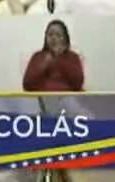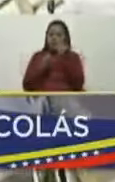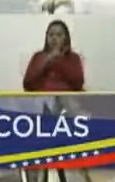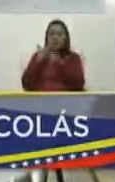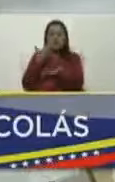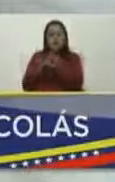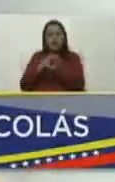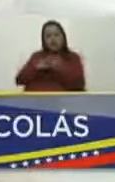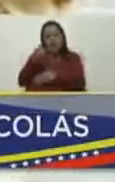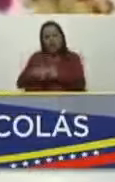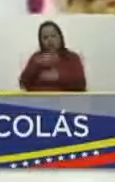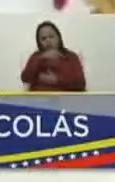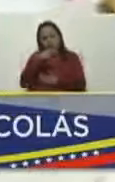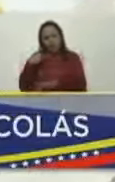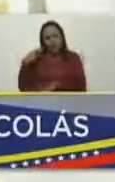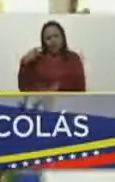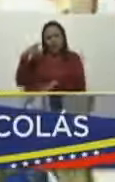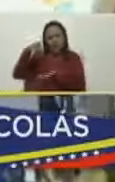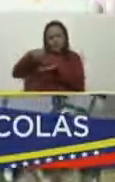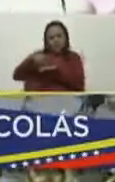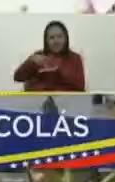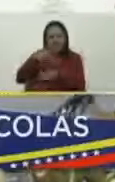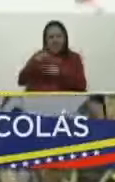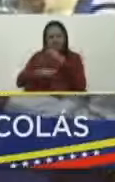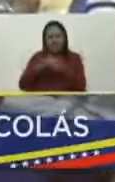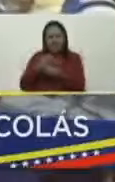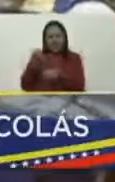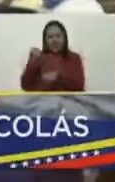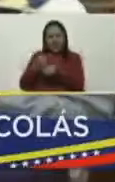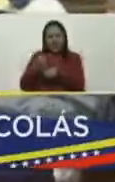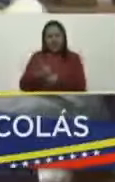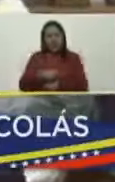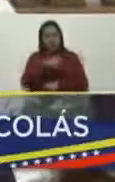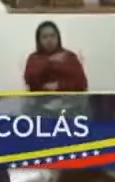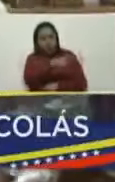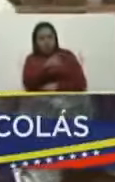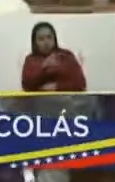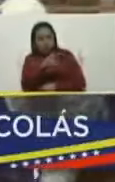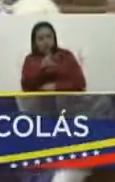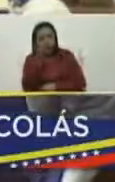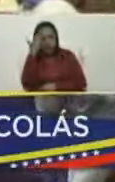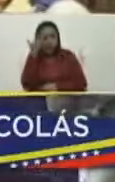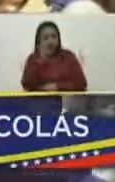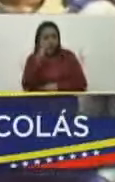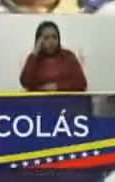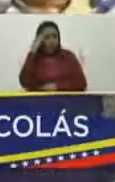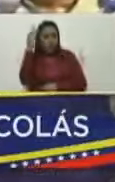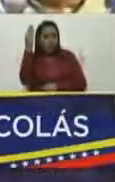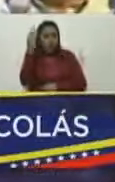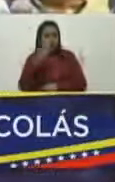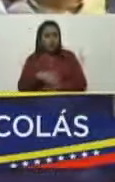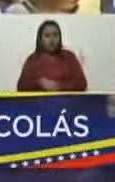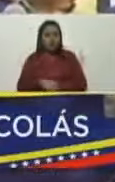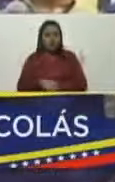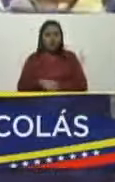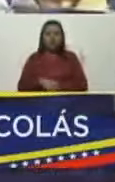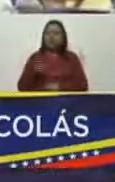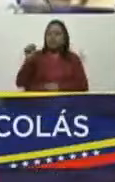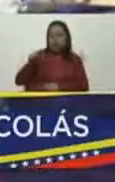plan de ustedes estoy aquí ahorita. Me alegra, Jorge. Mira, ¿tú crees en Dios? Sí, creo en Dios. Yo creo que Dios